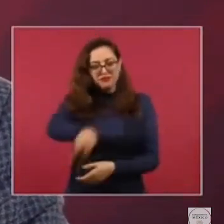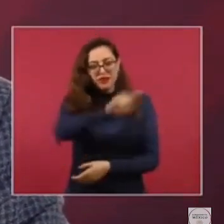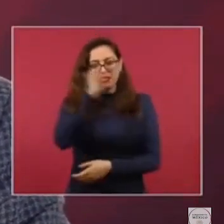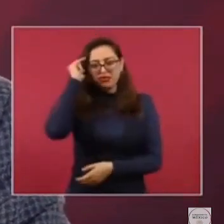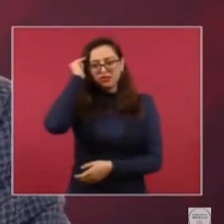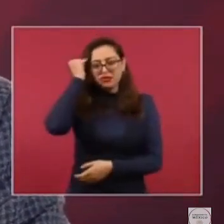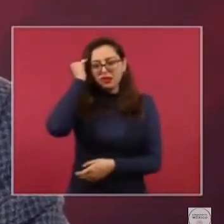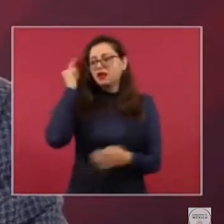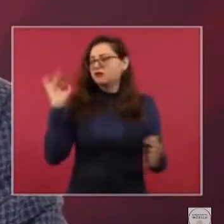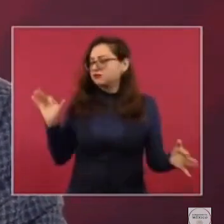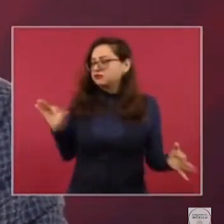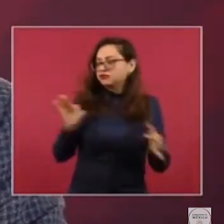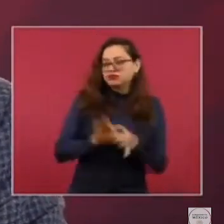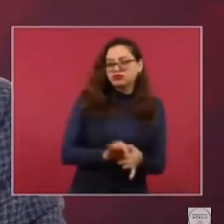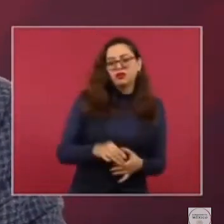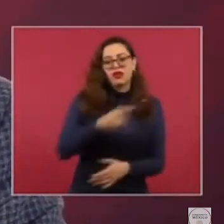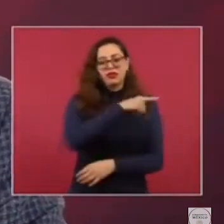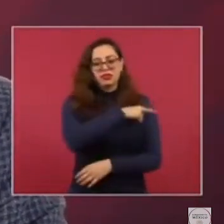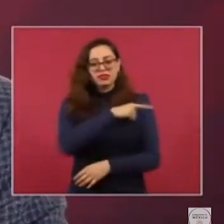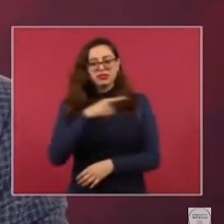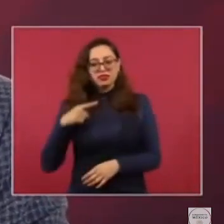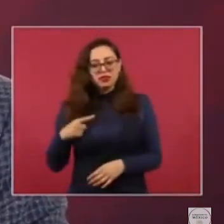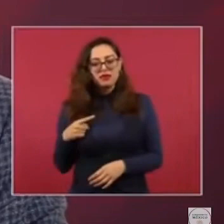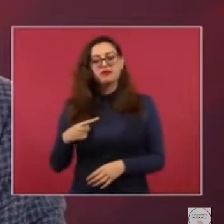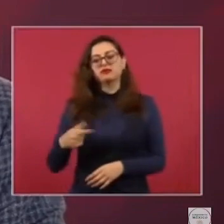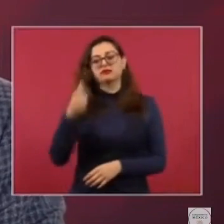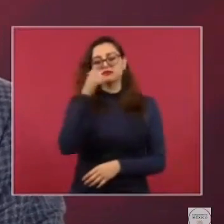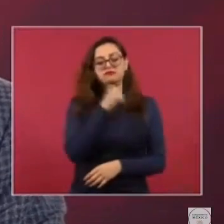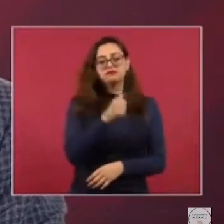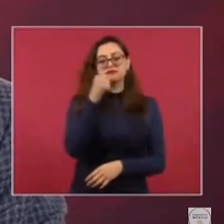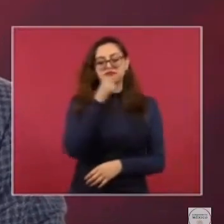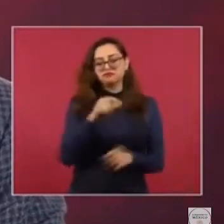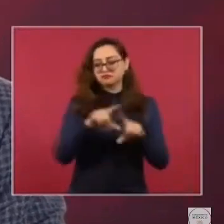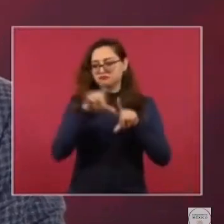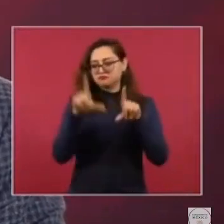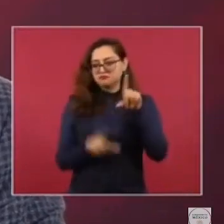y la diversidad de las culturas que hacen a la nación.